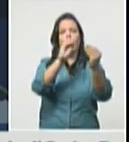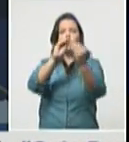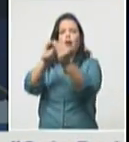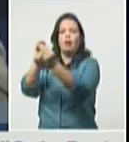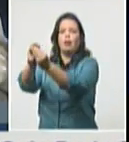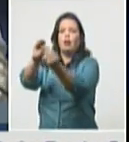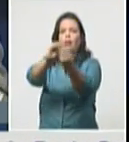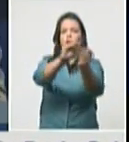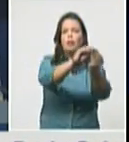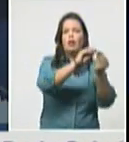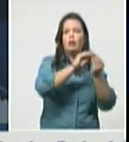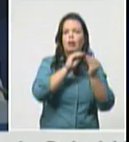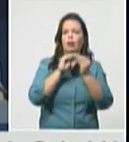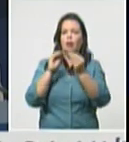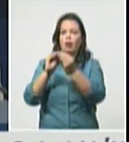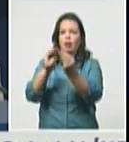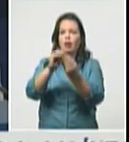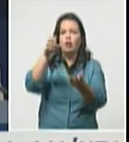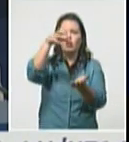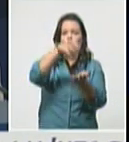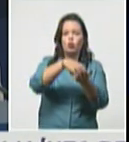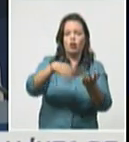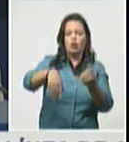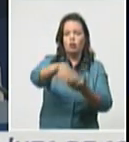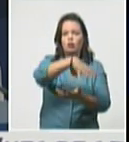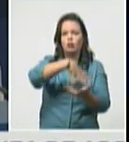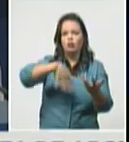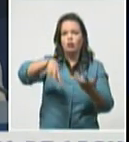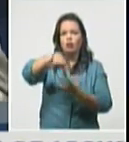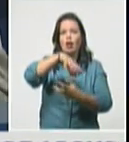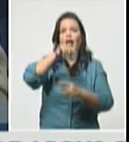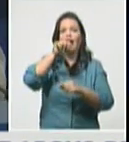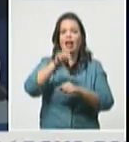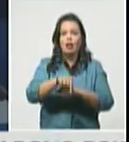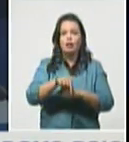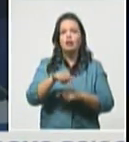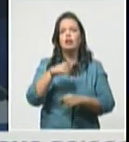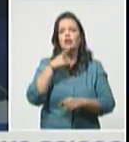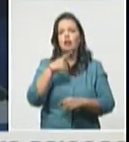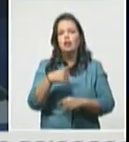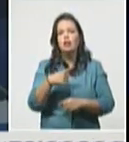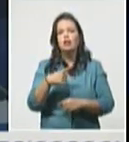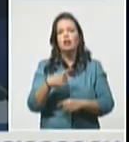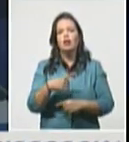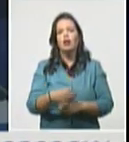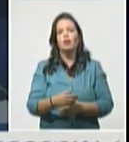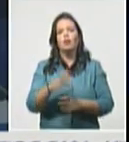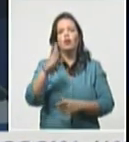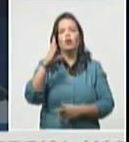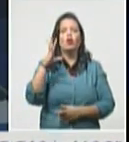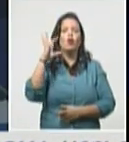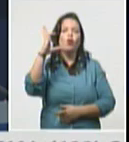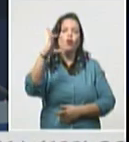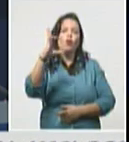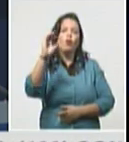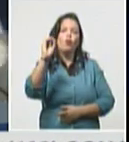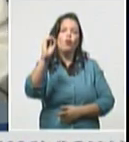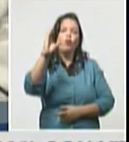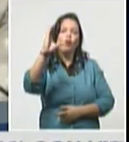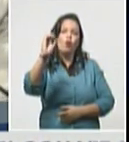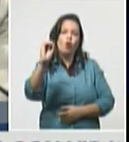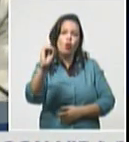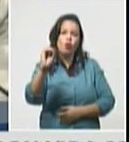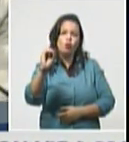ahí estamos hablando de un foco de transmisión, porque se ha producido una